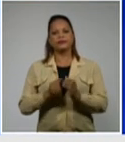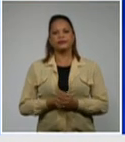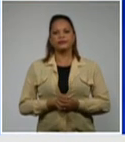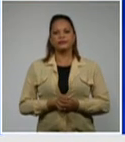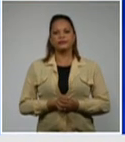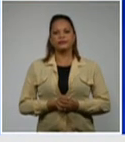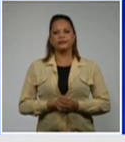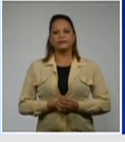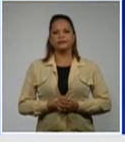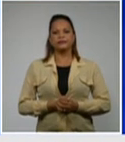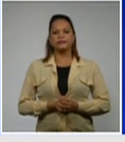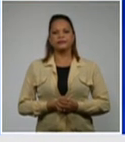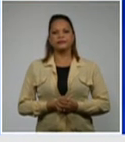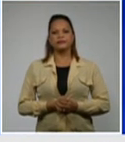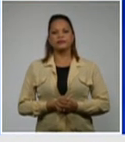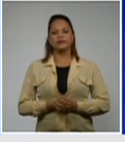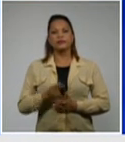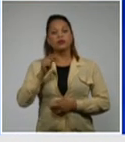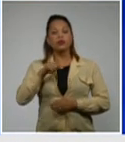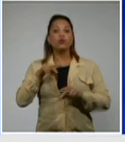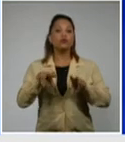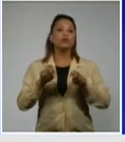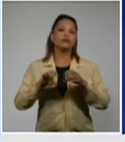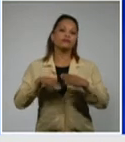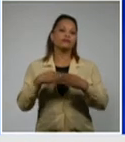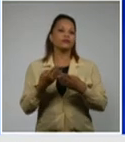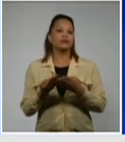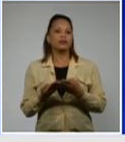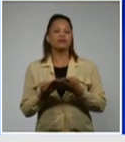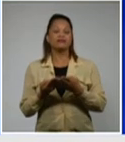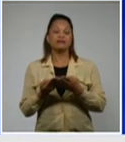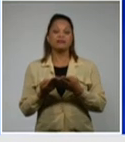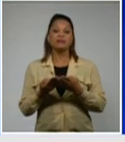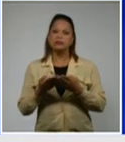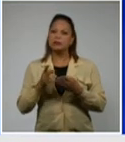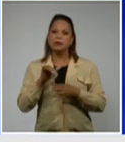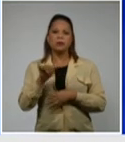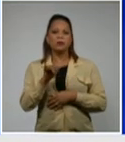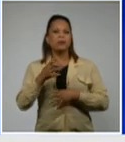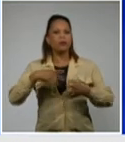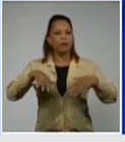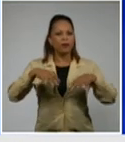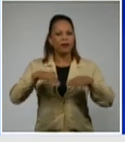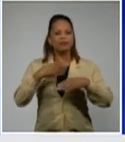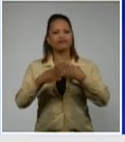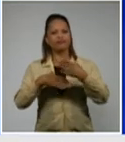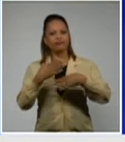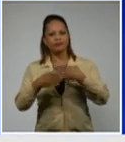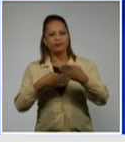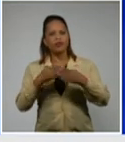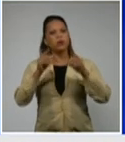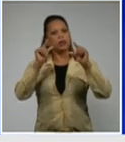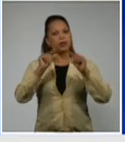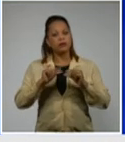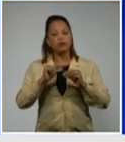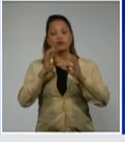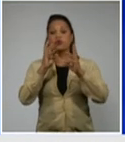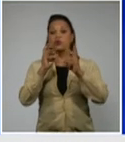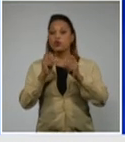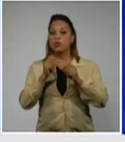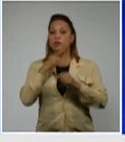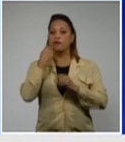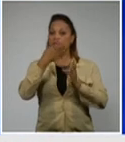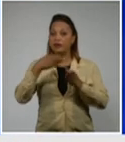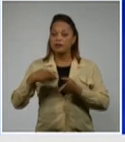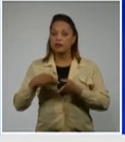diariamente. Hoy un nuevo día con sus cosas, una reducción en el número de fallecidos, un aumento